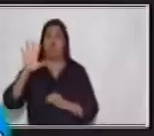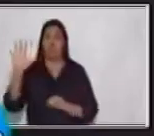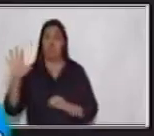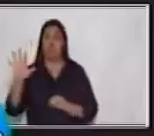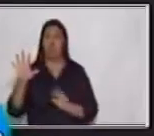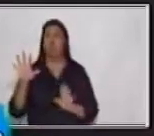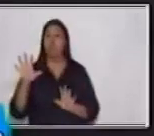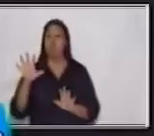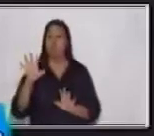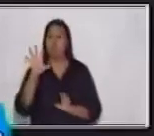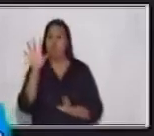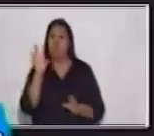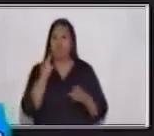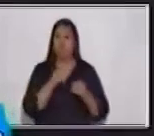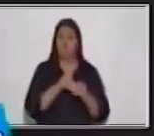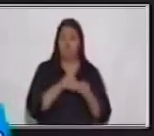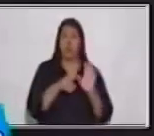menos